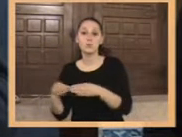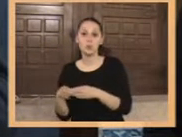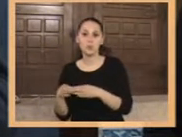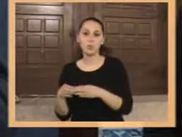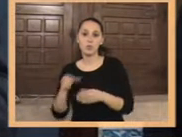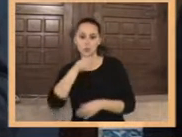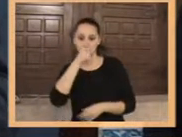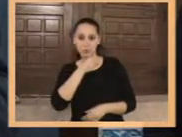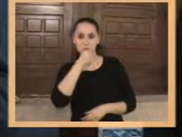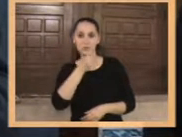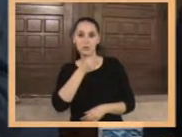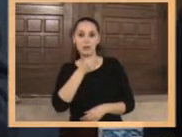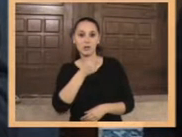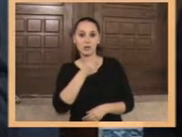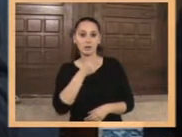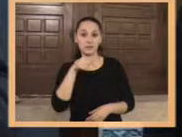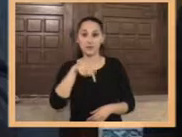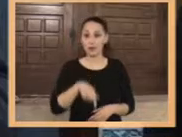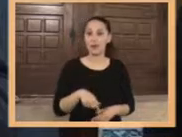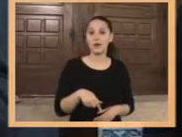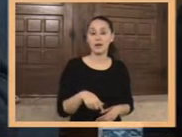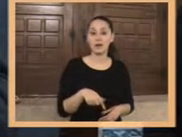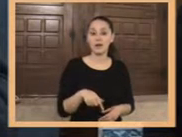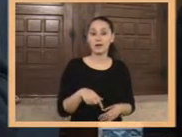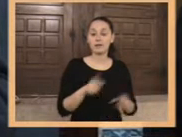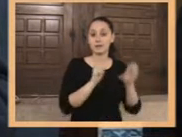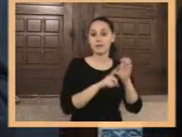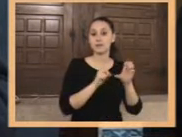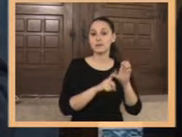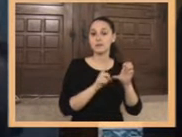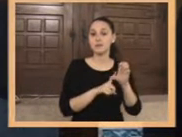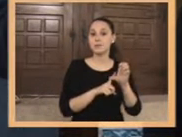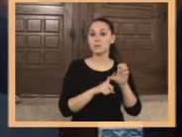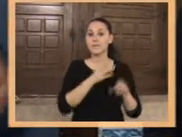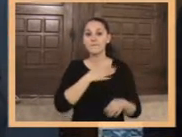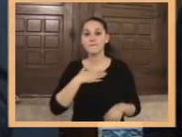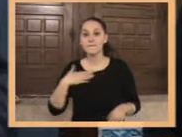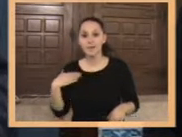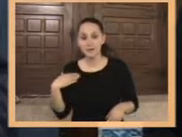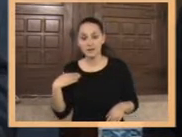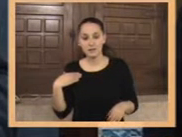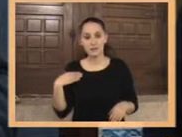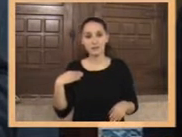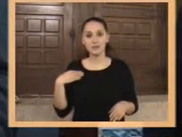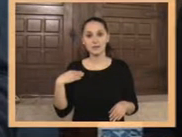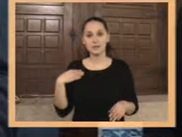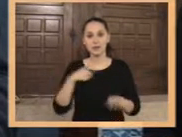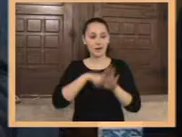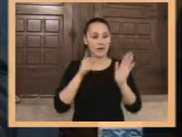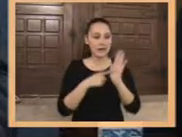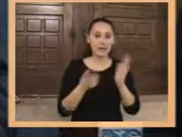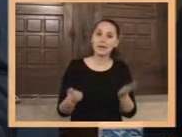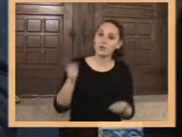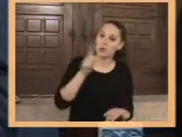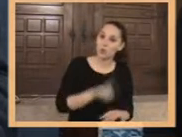comunidad autónoma pretende retomar una modificación legal que ya en su momento la hizo en 2008 en